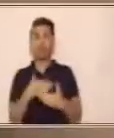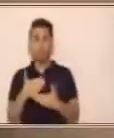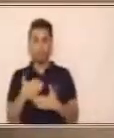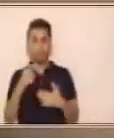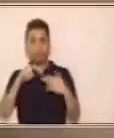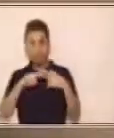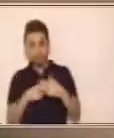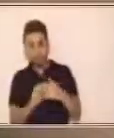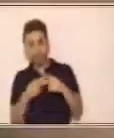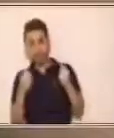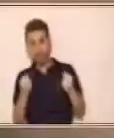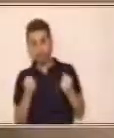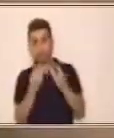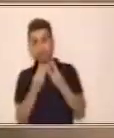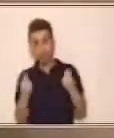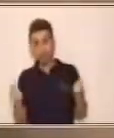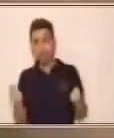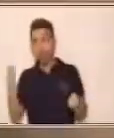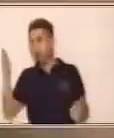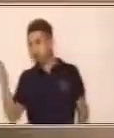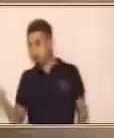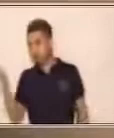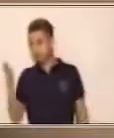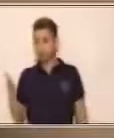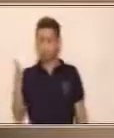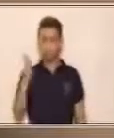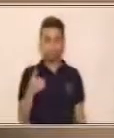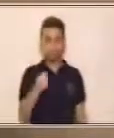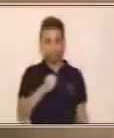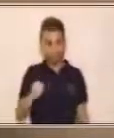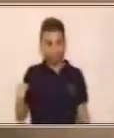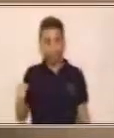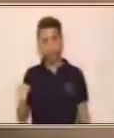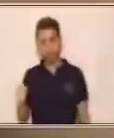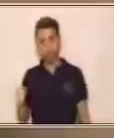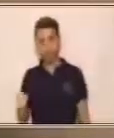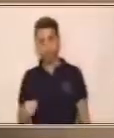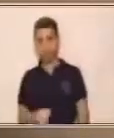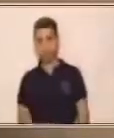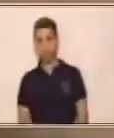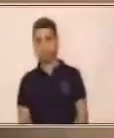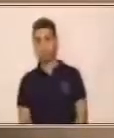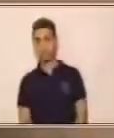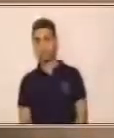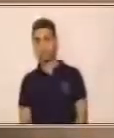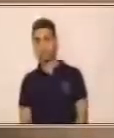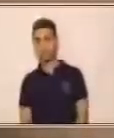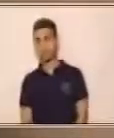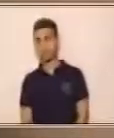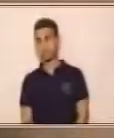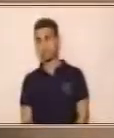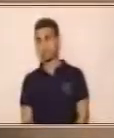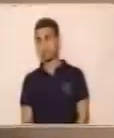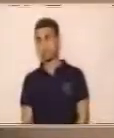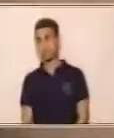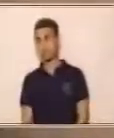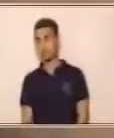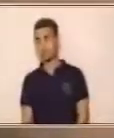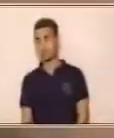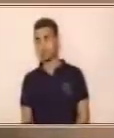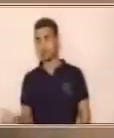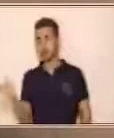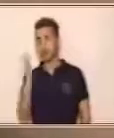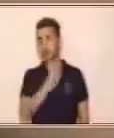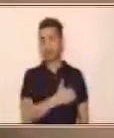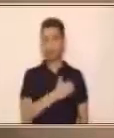iniciamos a resolver de la derecha y así lo vamos haciendo desde los milésimos, centésimos, décimos hasta llegar